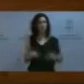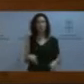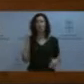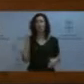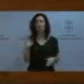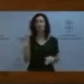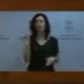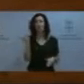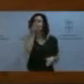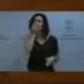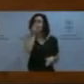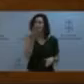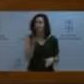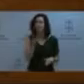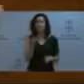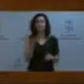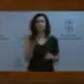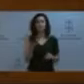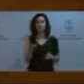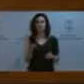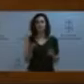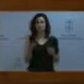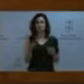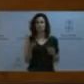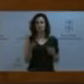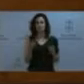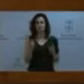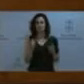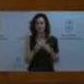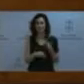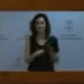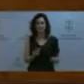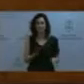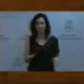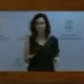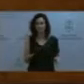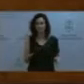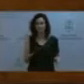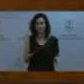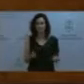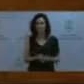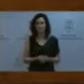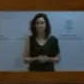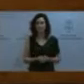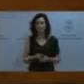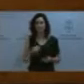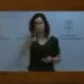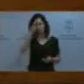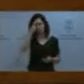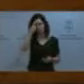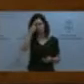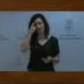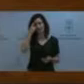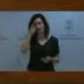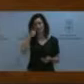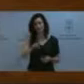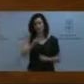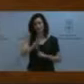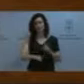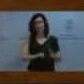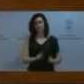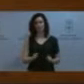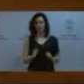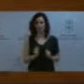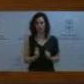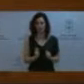están adecuadamente dotadas. Y he de aclarar algo de lo que soy consciente y sé que preocupa.